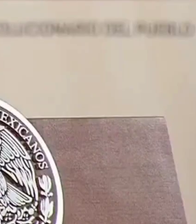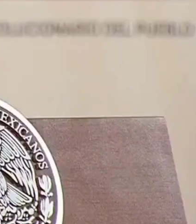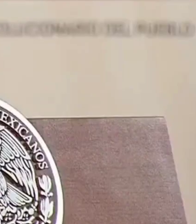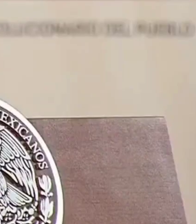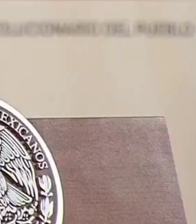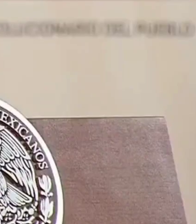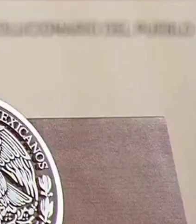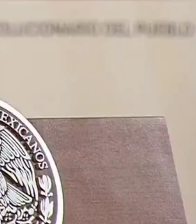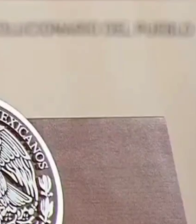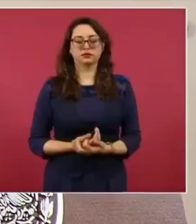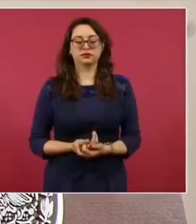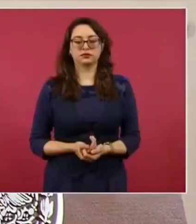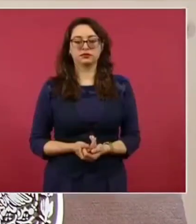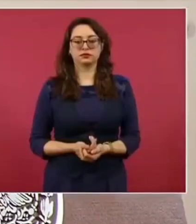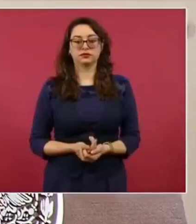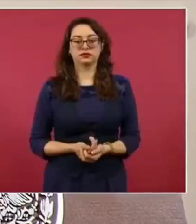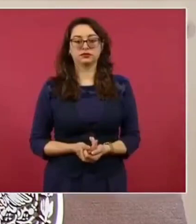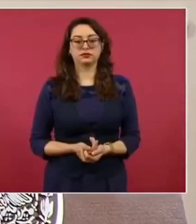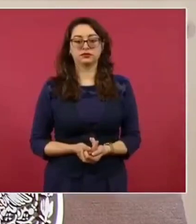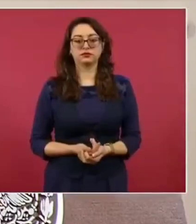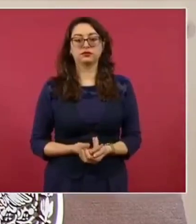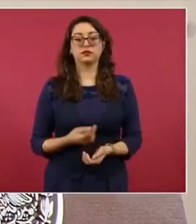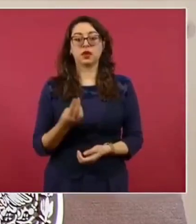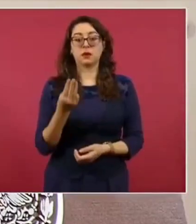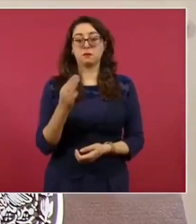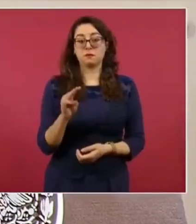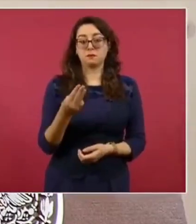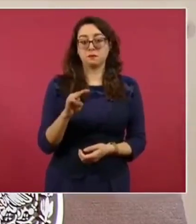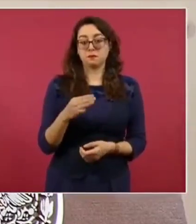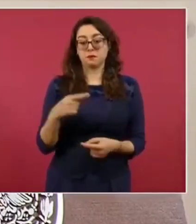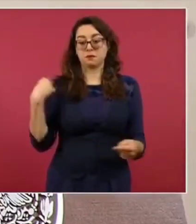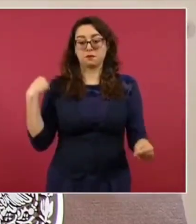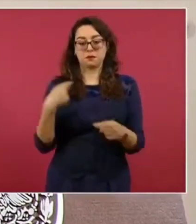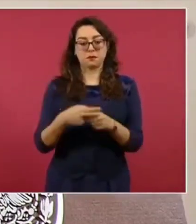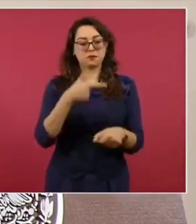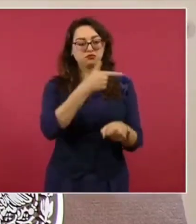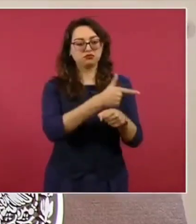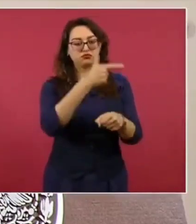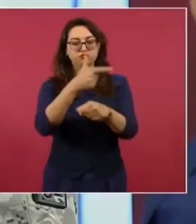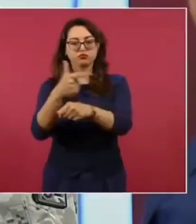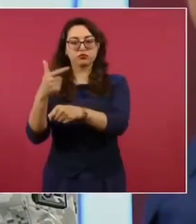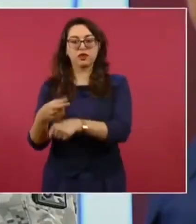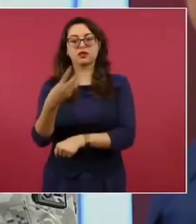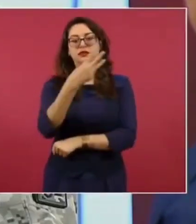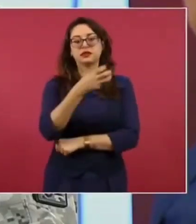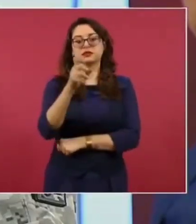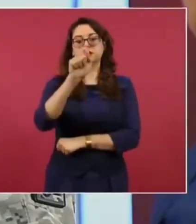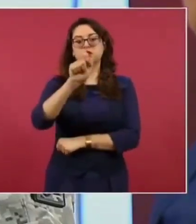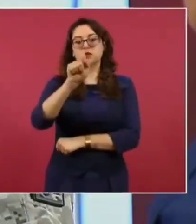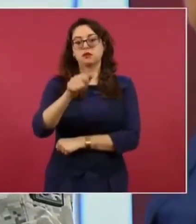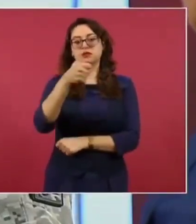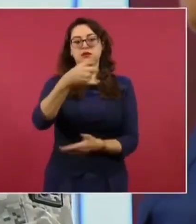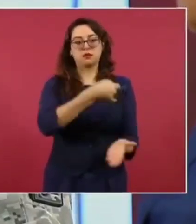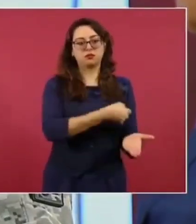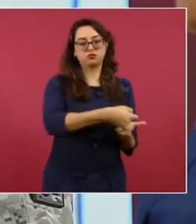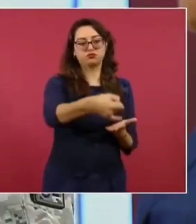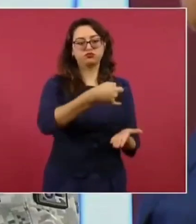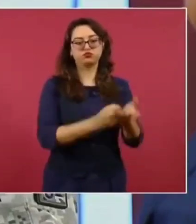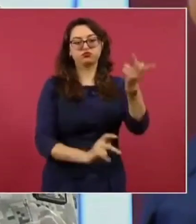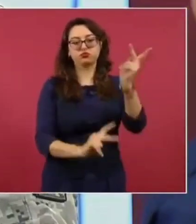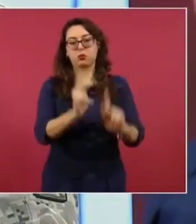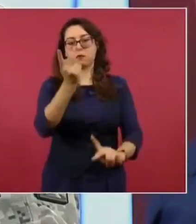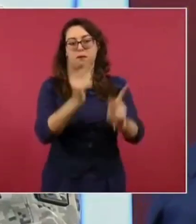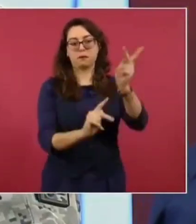durante el la primera quincena de Andrés del mes de mayo sean localizado destruido 326 plantíos en 53